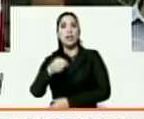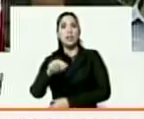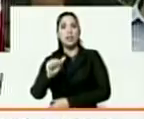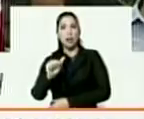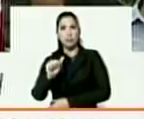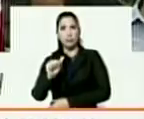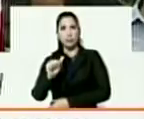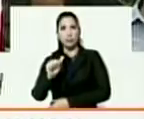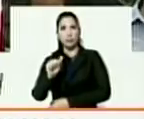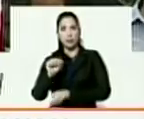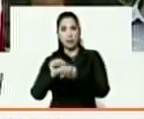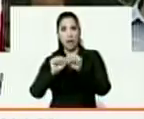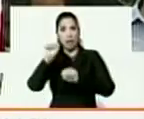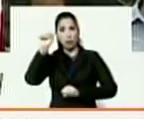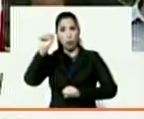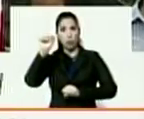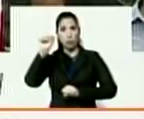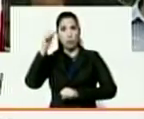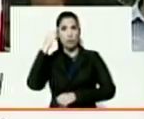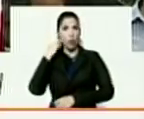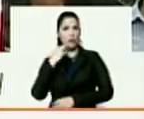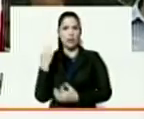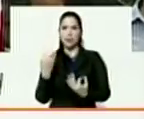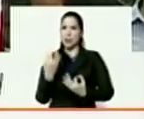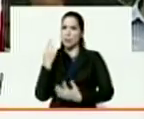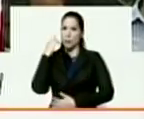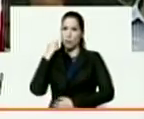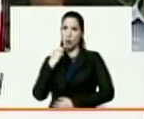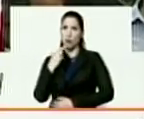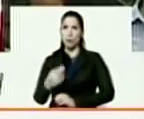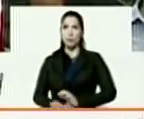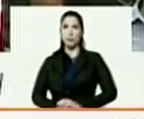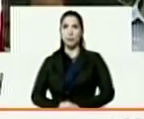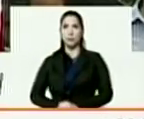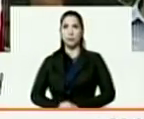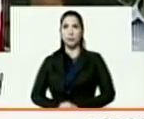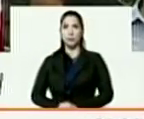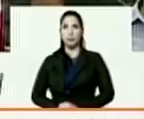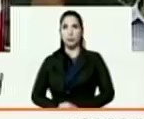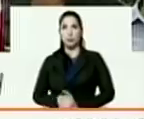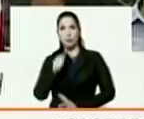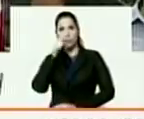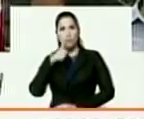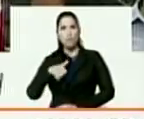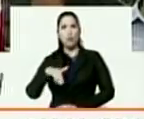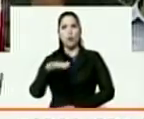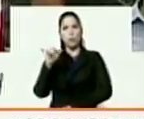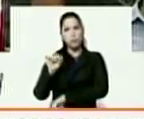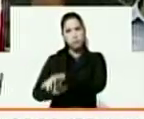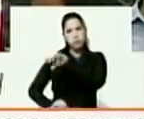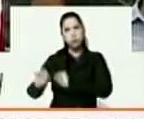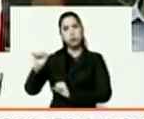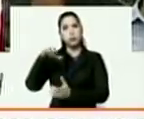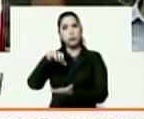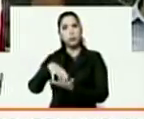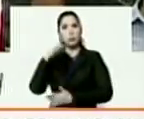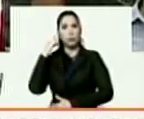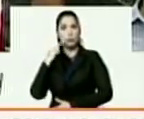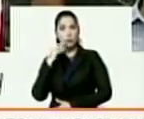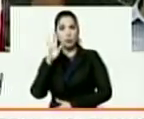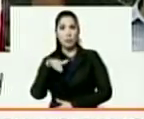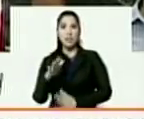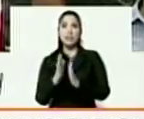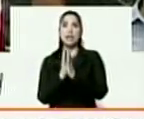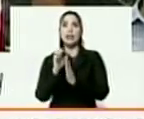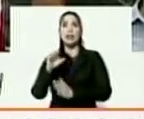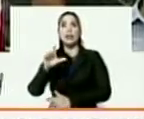san antonio según bolívar puente simón bolívar pueblo alzado también en el estado bolívar en santa elena